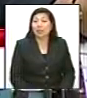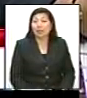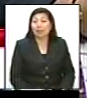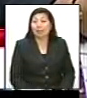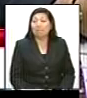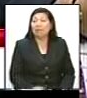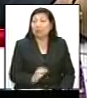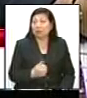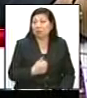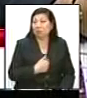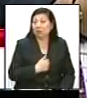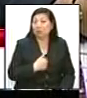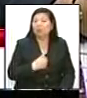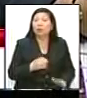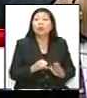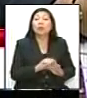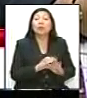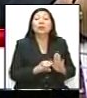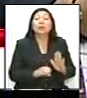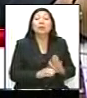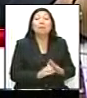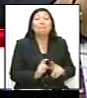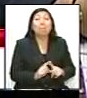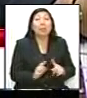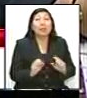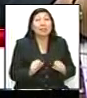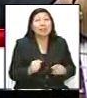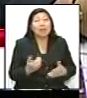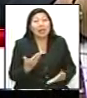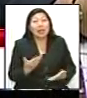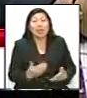era en sí mismo inconstitucional, aunque tuviese